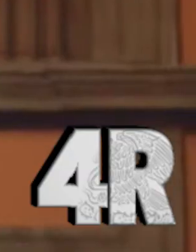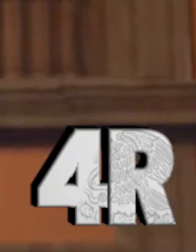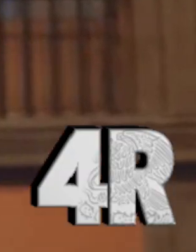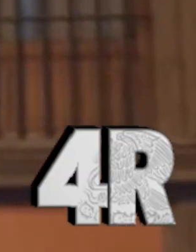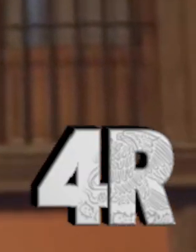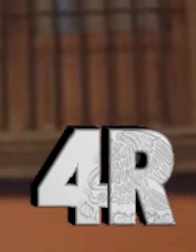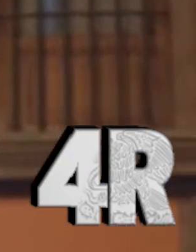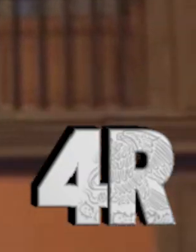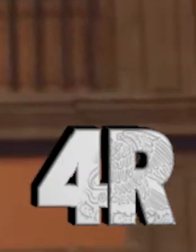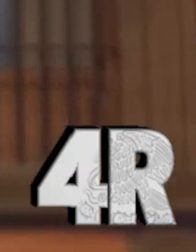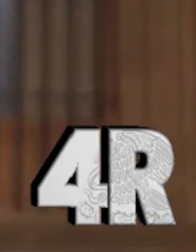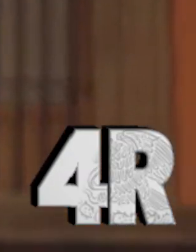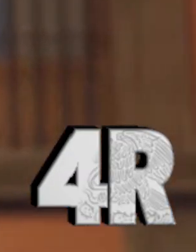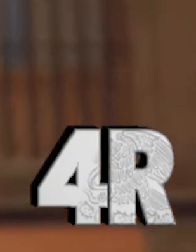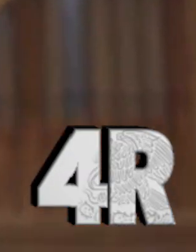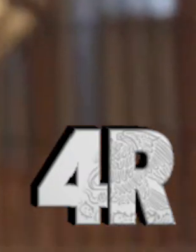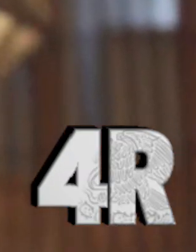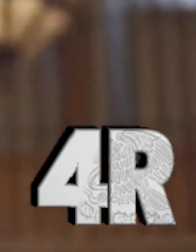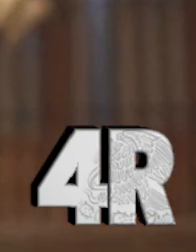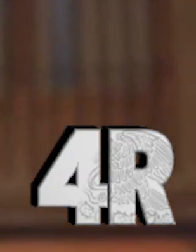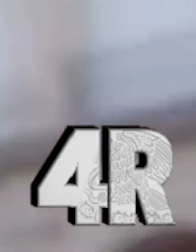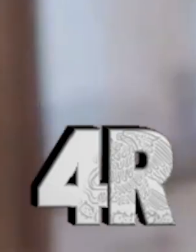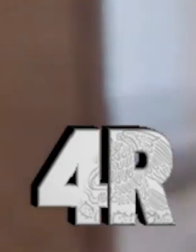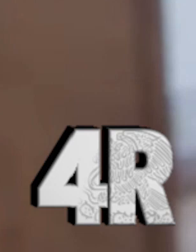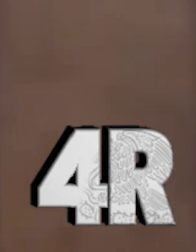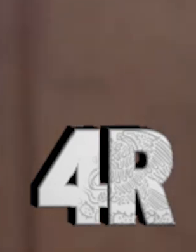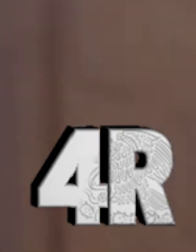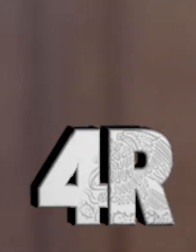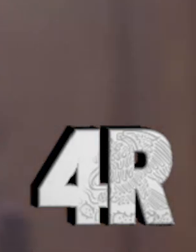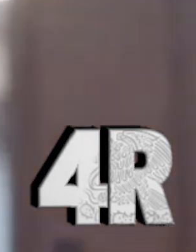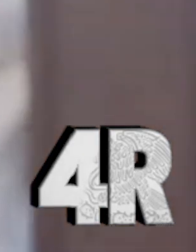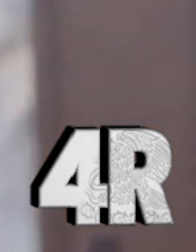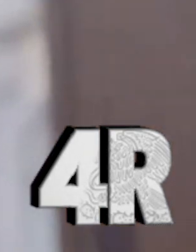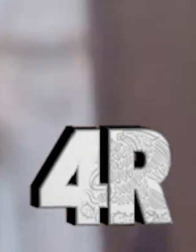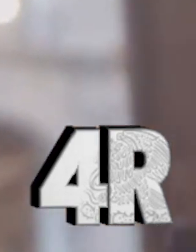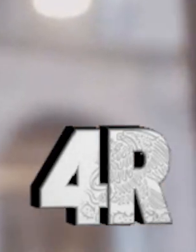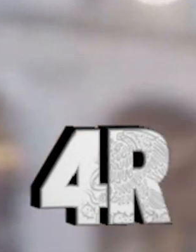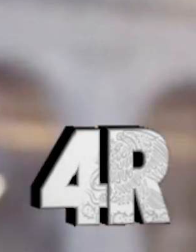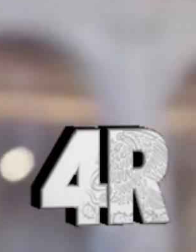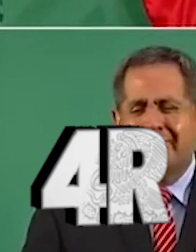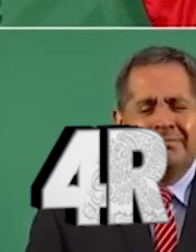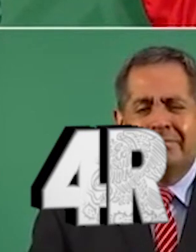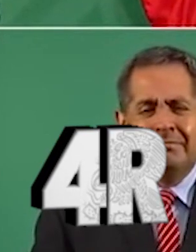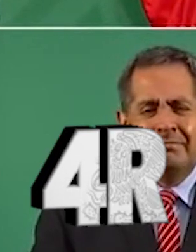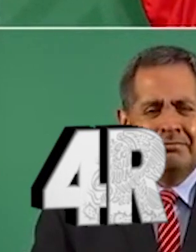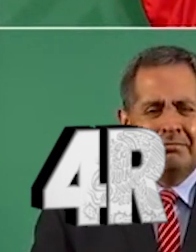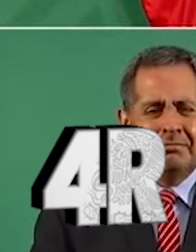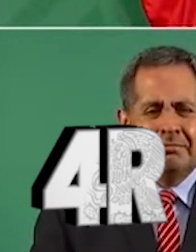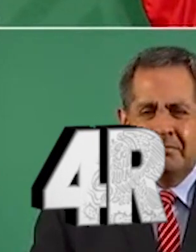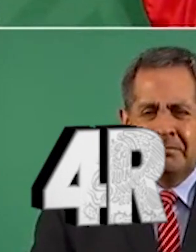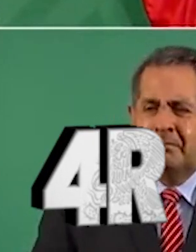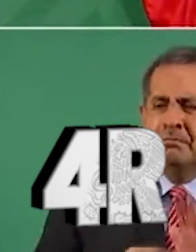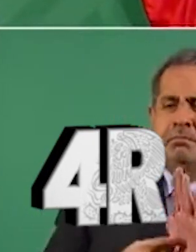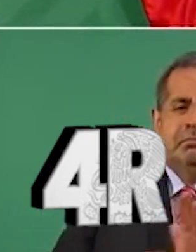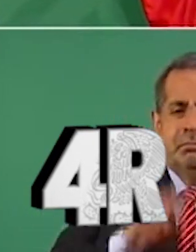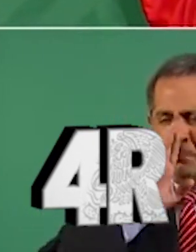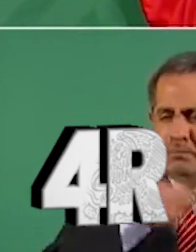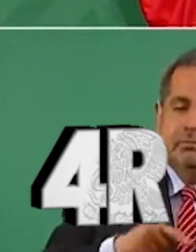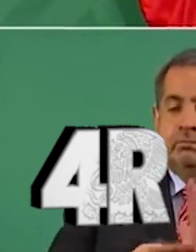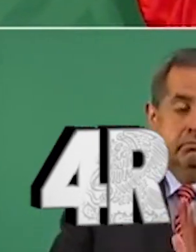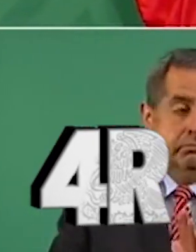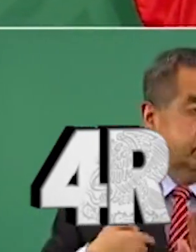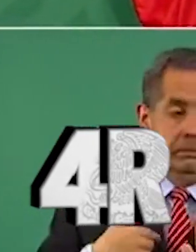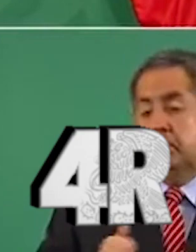los científicos y en los médicos mexicanos que están realizando experimentos para poder llegar a un tratamiento